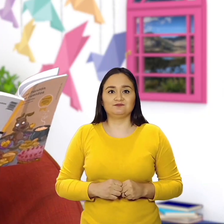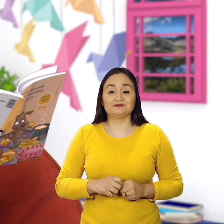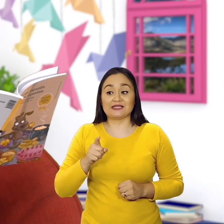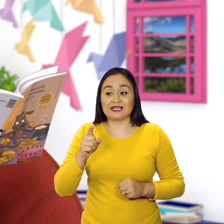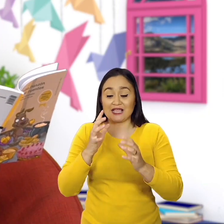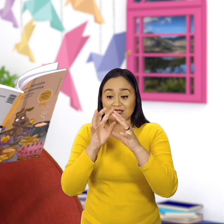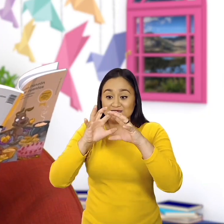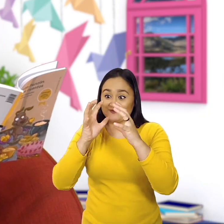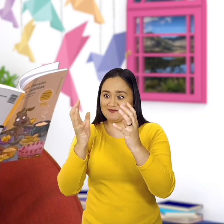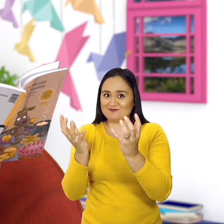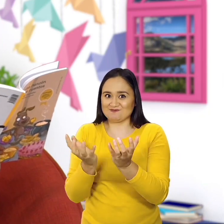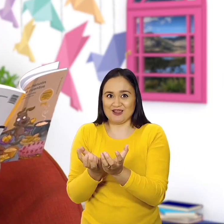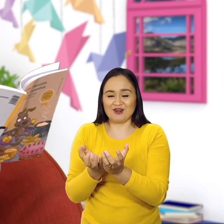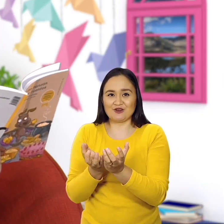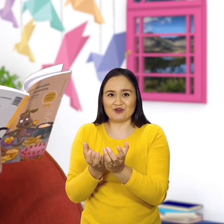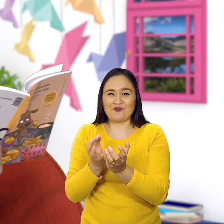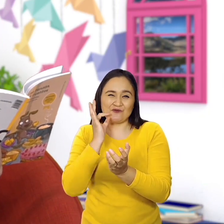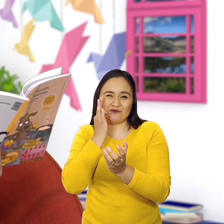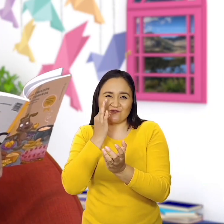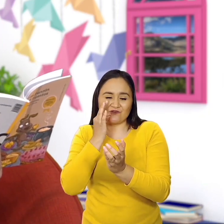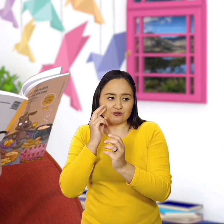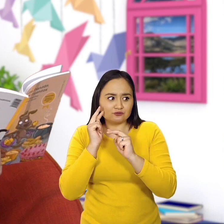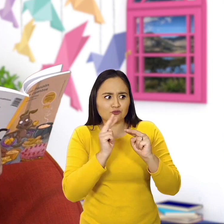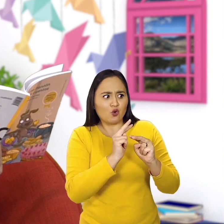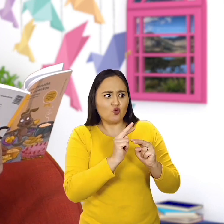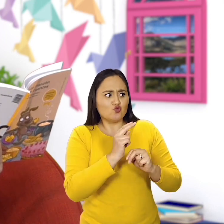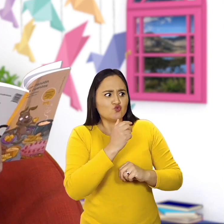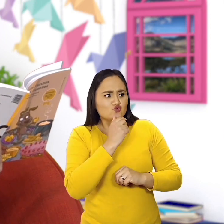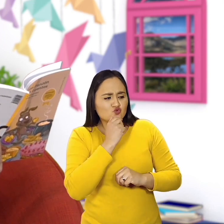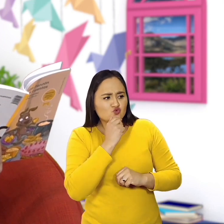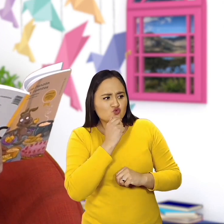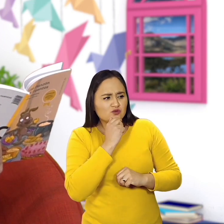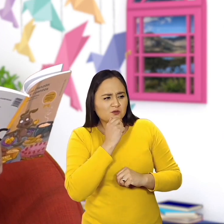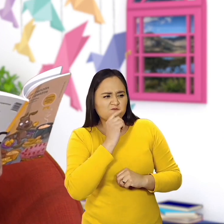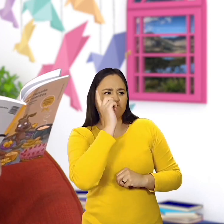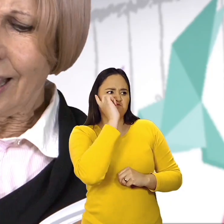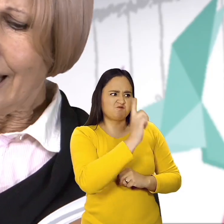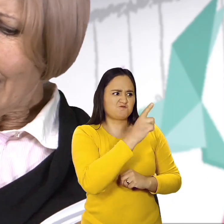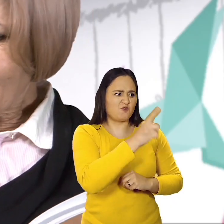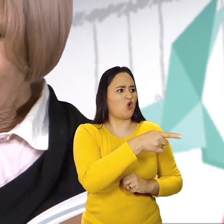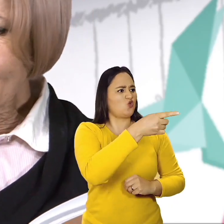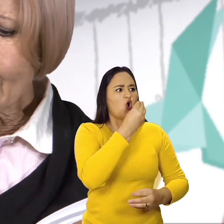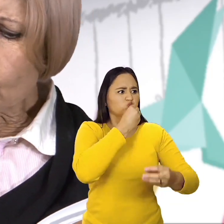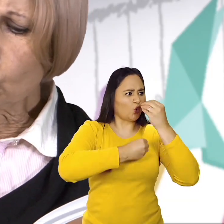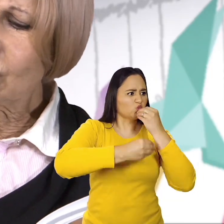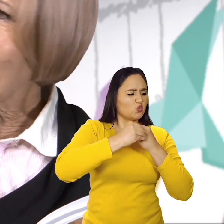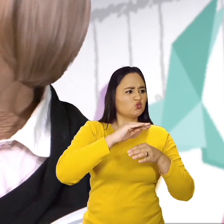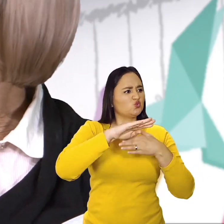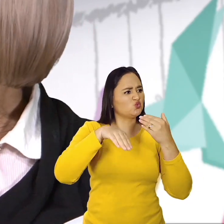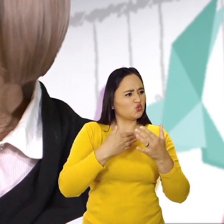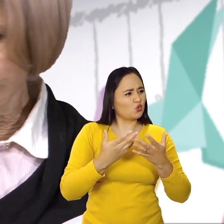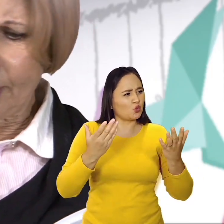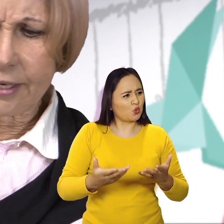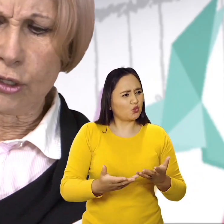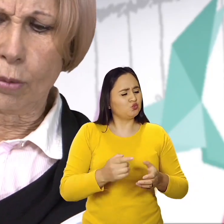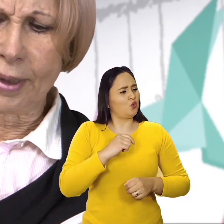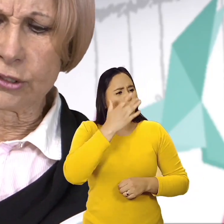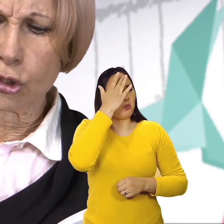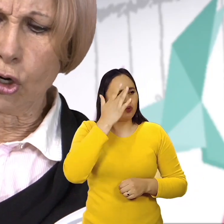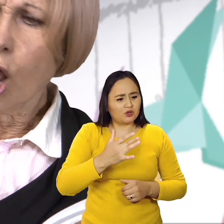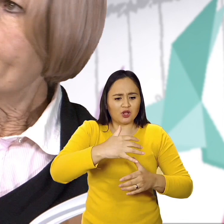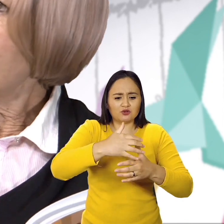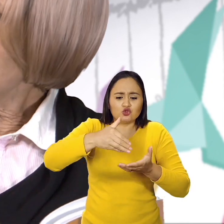Un melón que estaba junto a la ventana vio lo que se había tragado Perrito Panzón. «Eres un tragón,